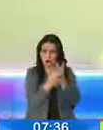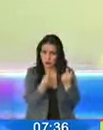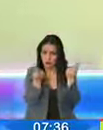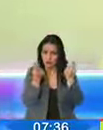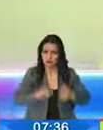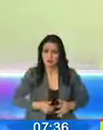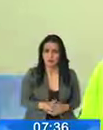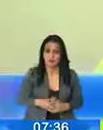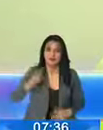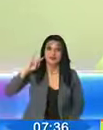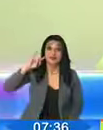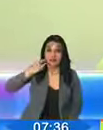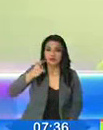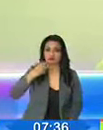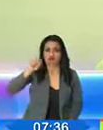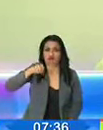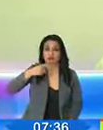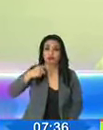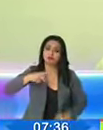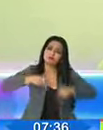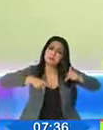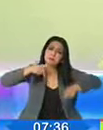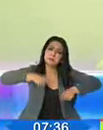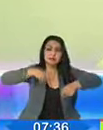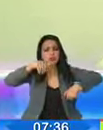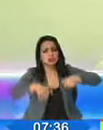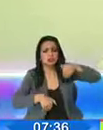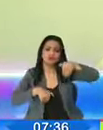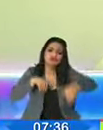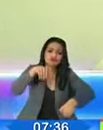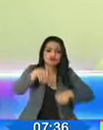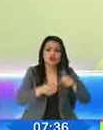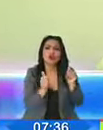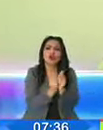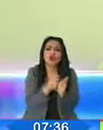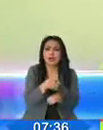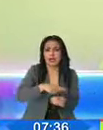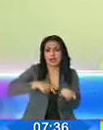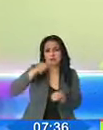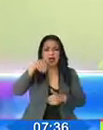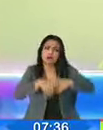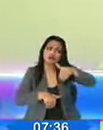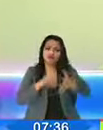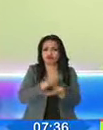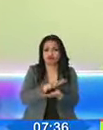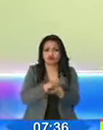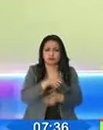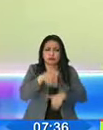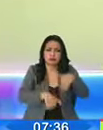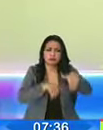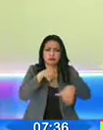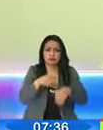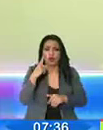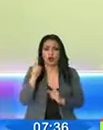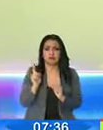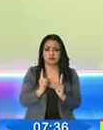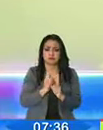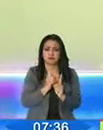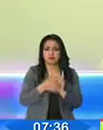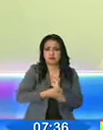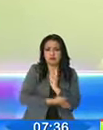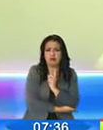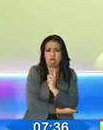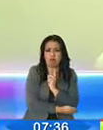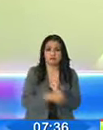La niña manifiesta de que ha estado en el balneario, en las piscinas, conjuntamente con su hermano, y en ese momento ha procedido a tocarle sus partes